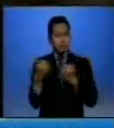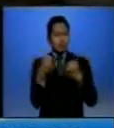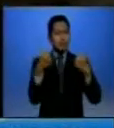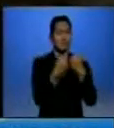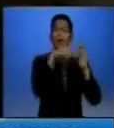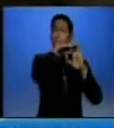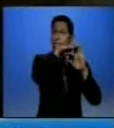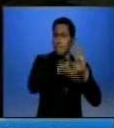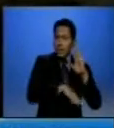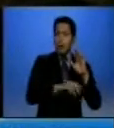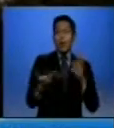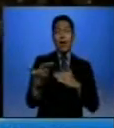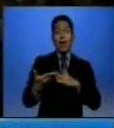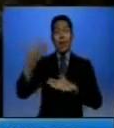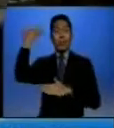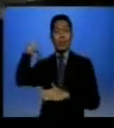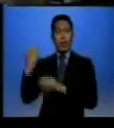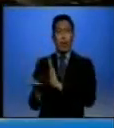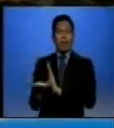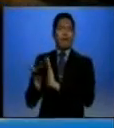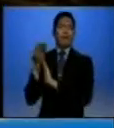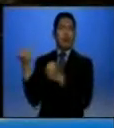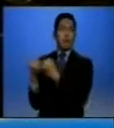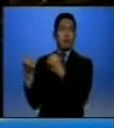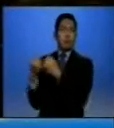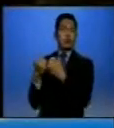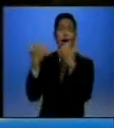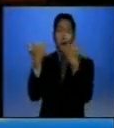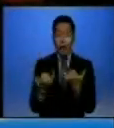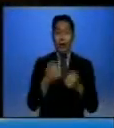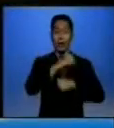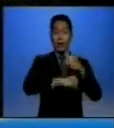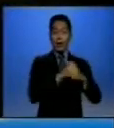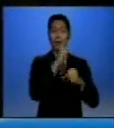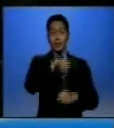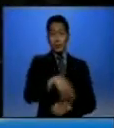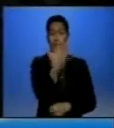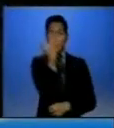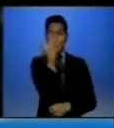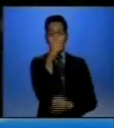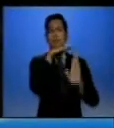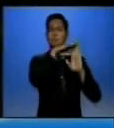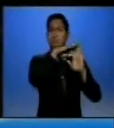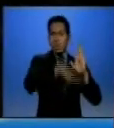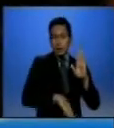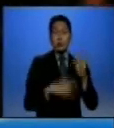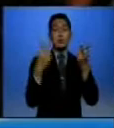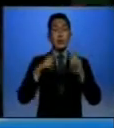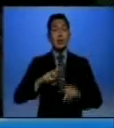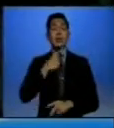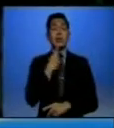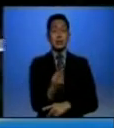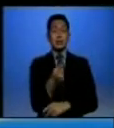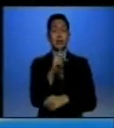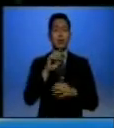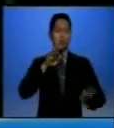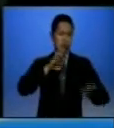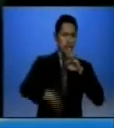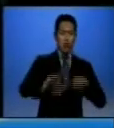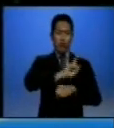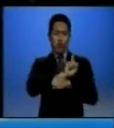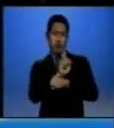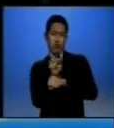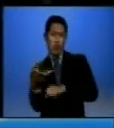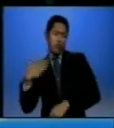del 22 punto 86 por ciento se refirieron además a que el exceso de velocidad ya no se encuentra entre las primeras